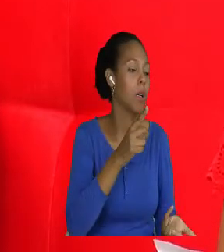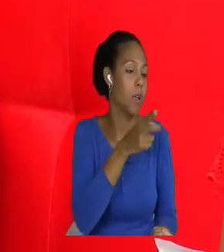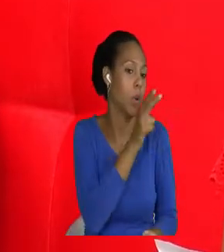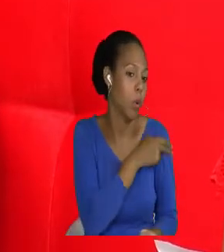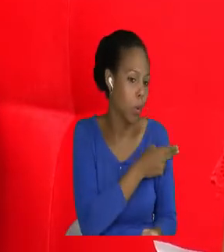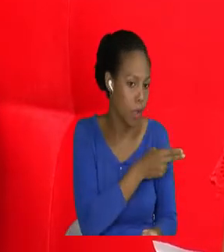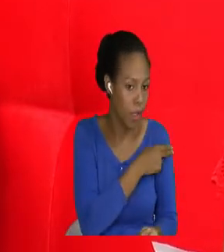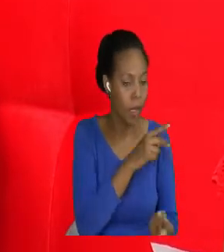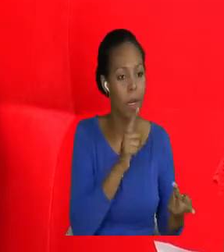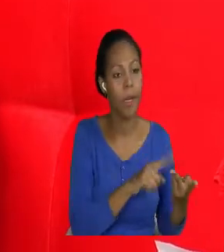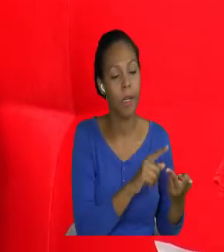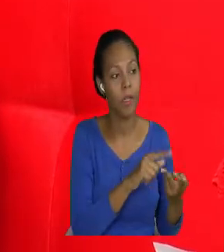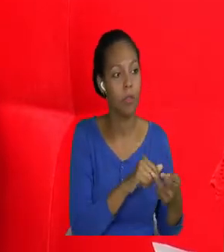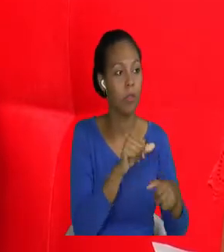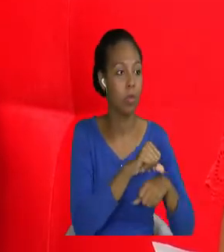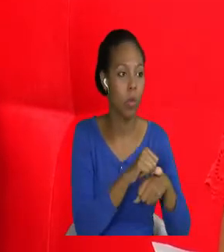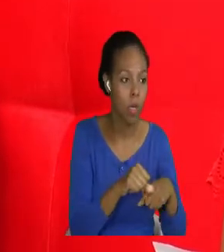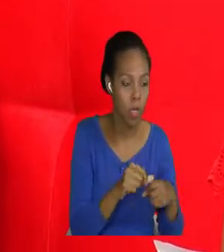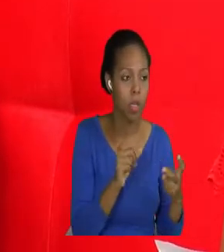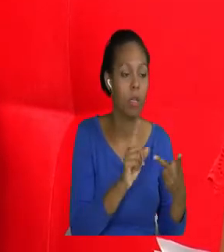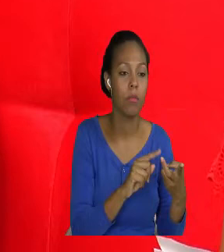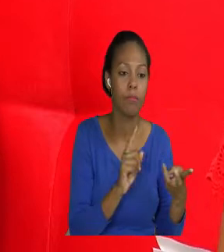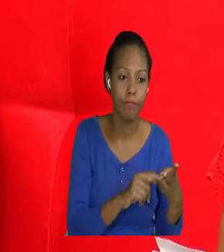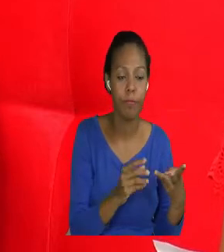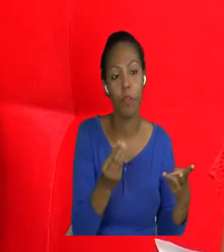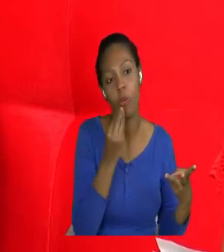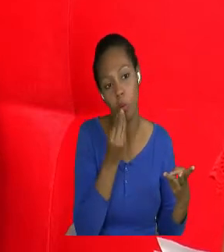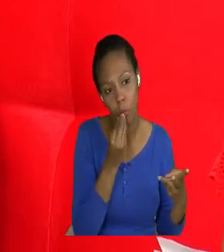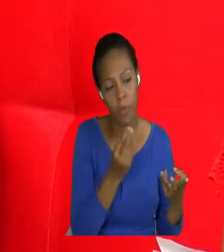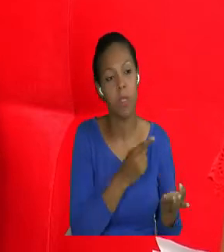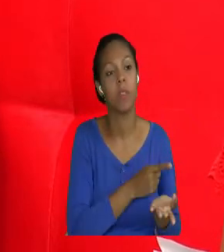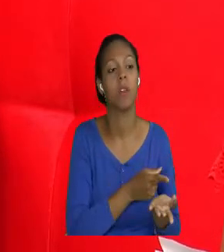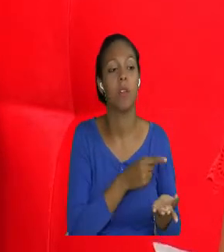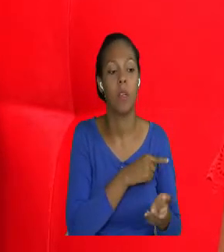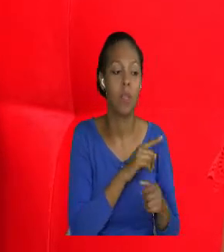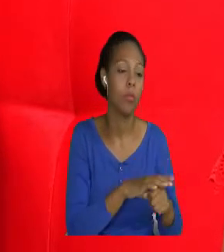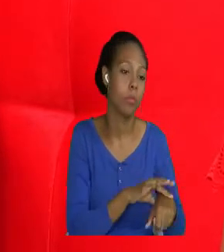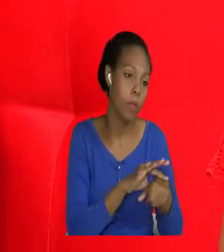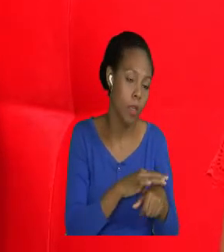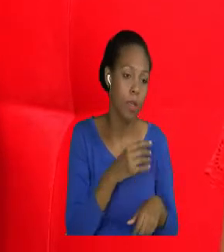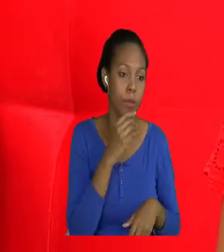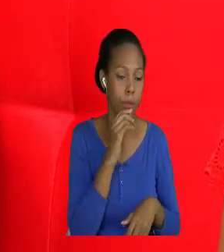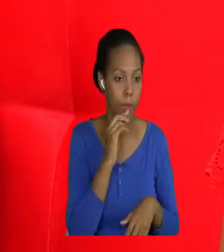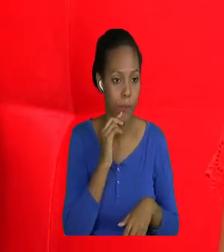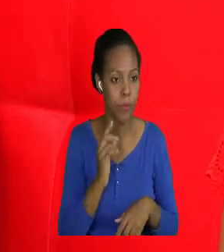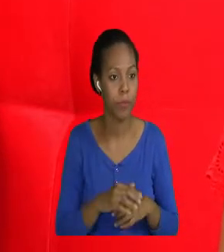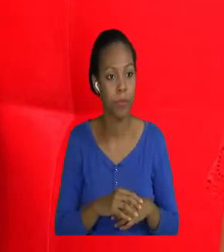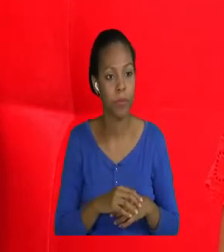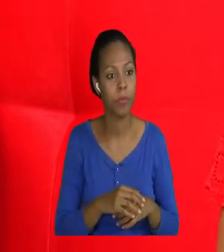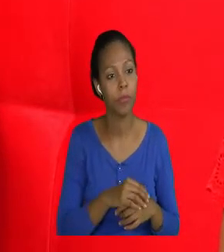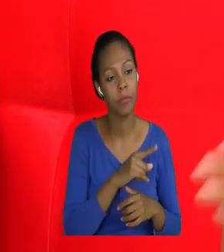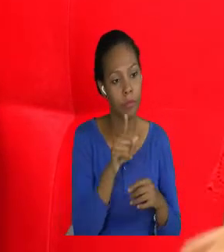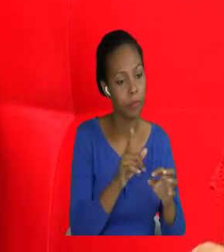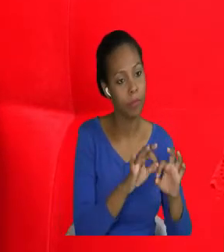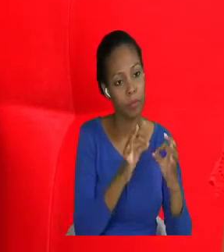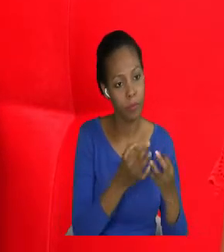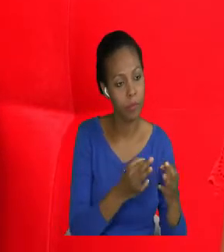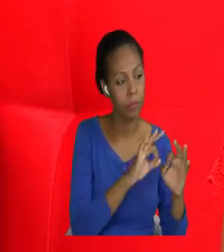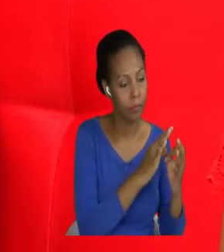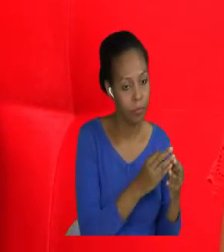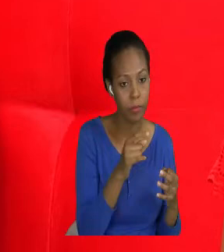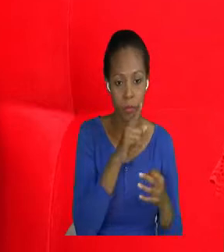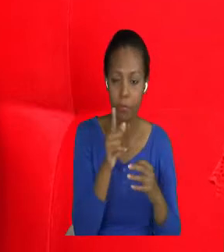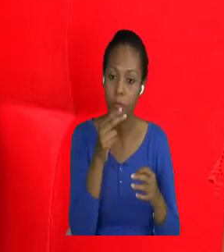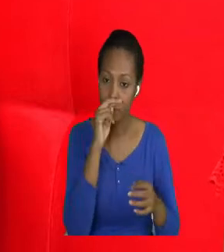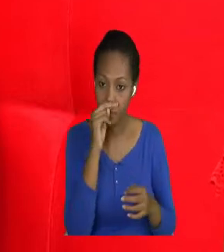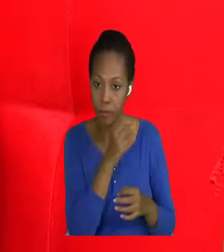la cirugía, la alimentación, refrigerio para los médicos, refrigerio para los familiares de los niños que